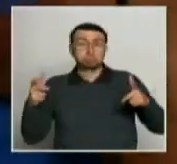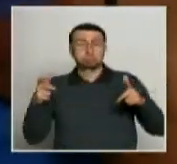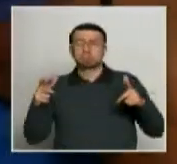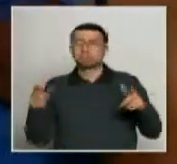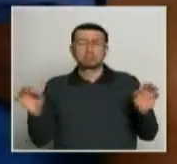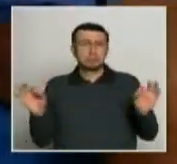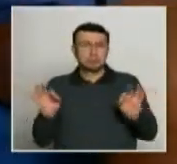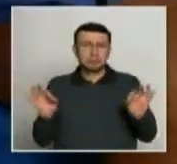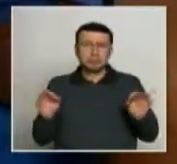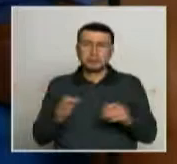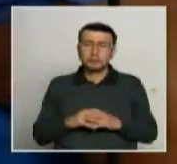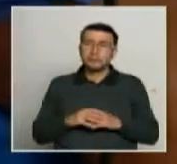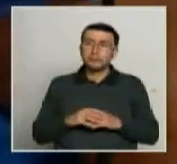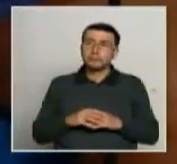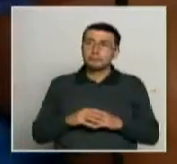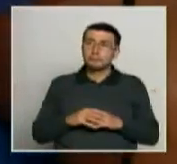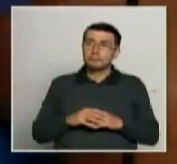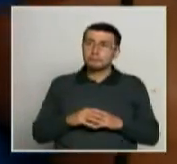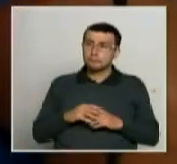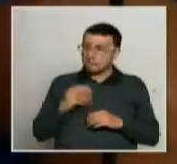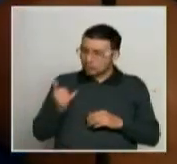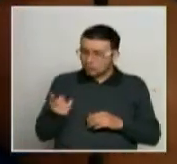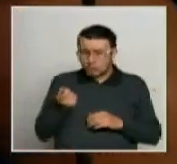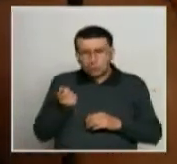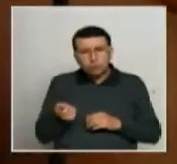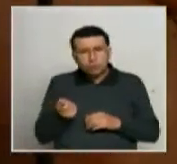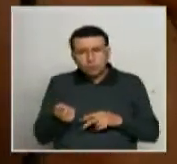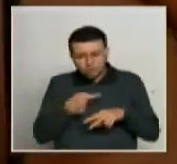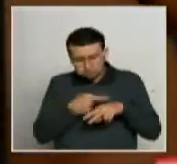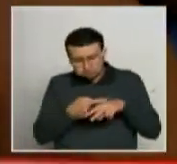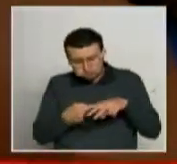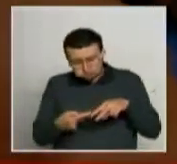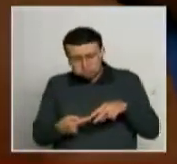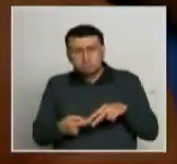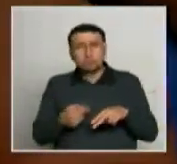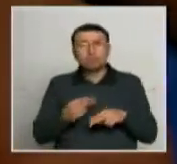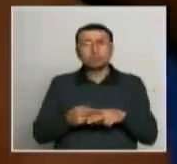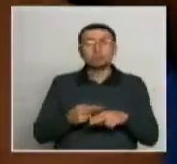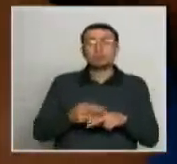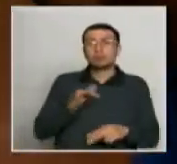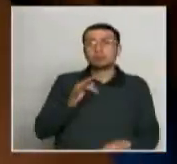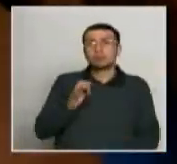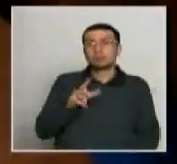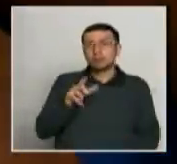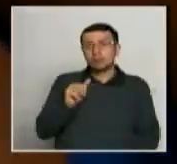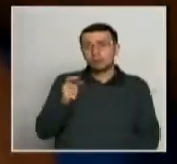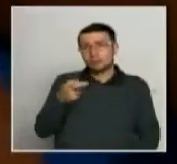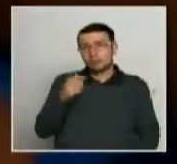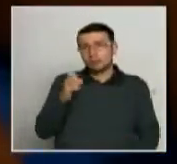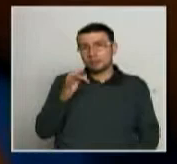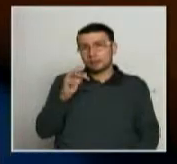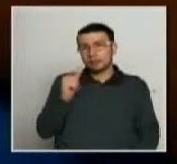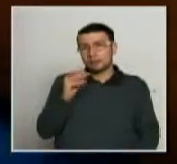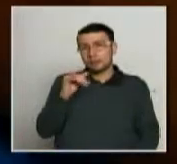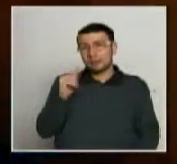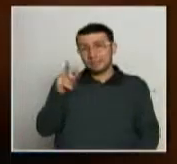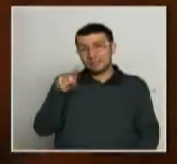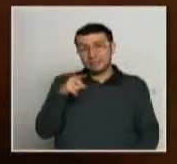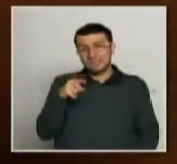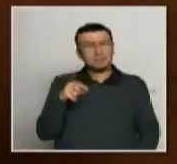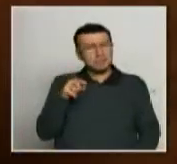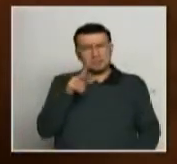muchas varículas, son varices pequeñas y estas que nosotros llamamos telangiectasias que parecen